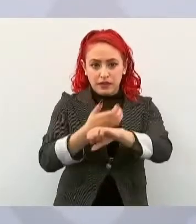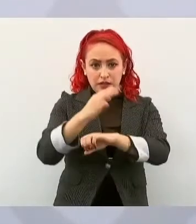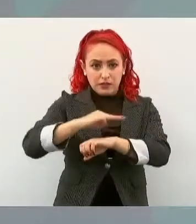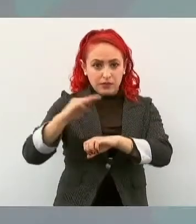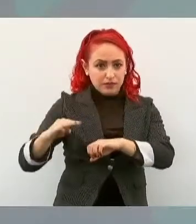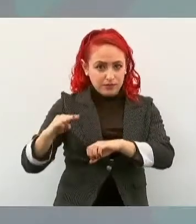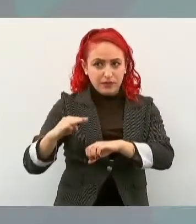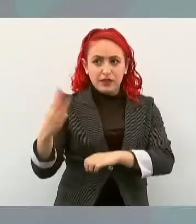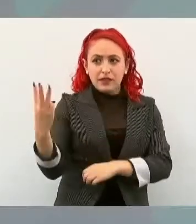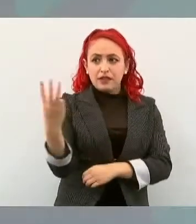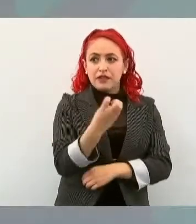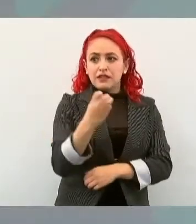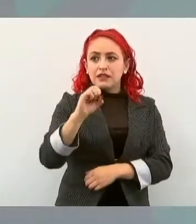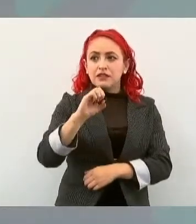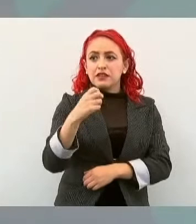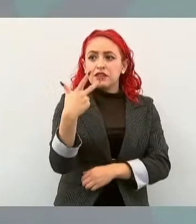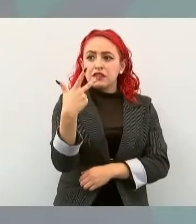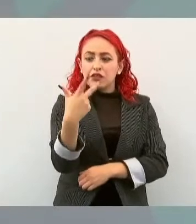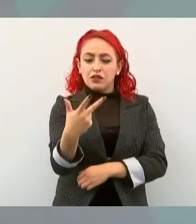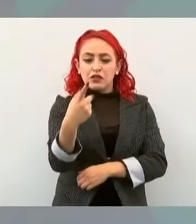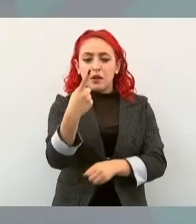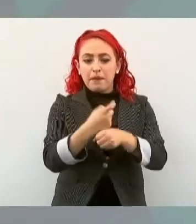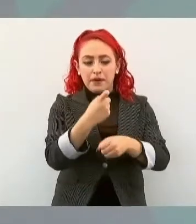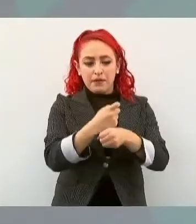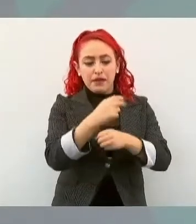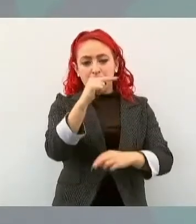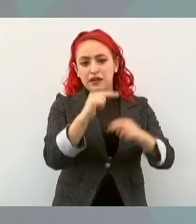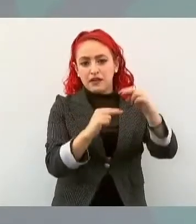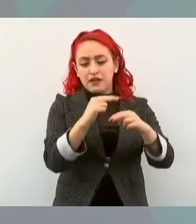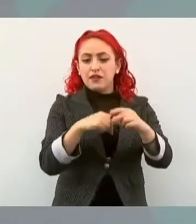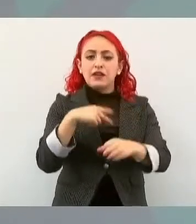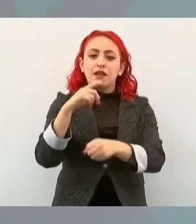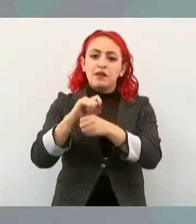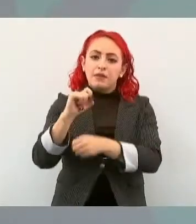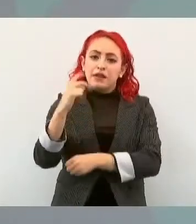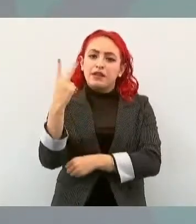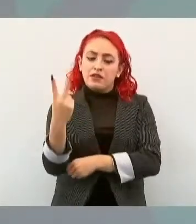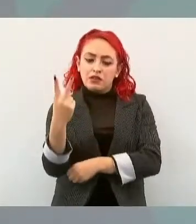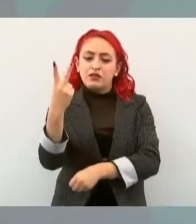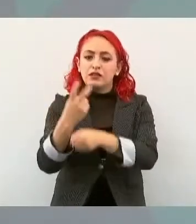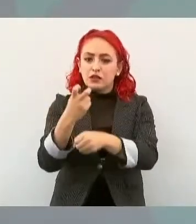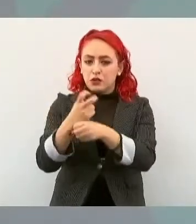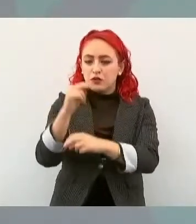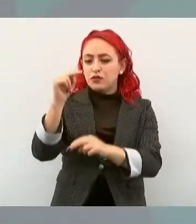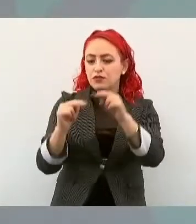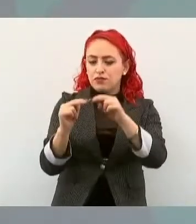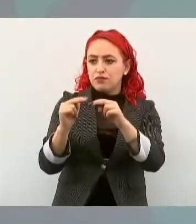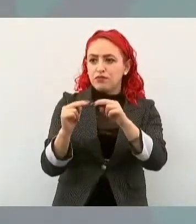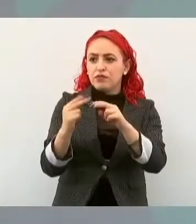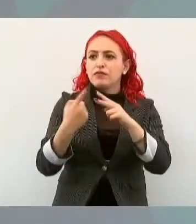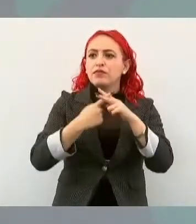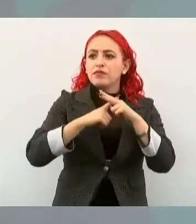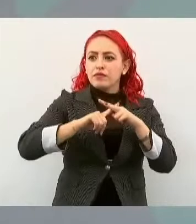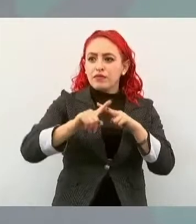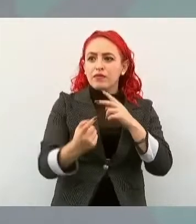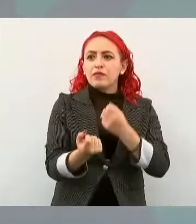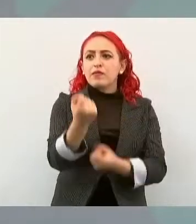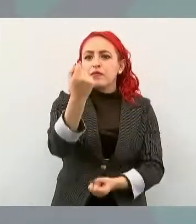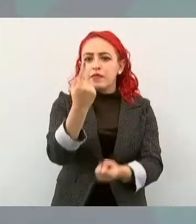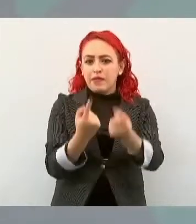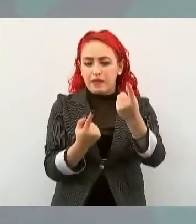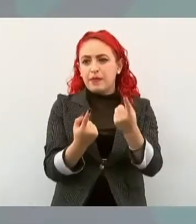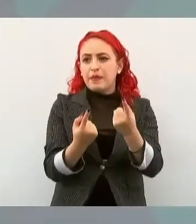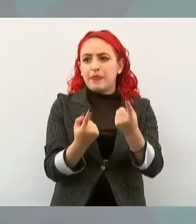estado, 368 de primer nivel y 22 de segundo nivel. Y aquí empiezan algunas de